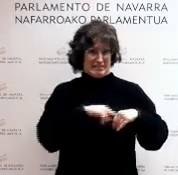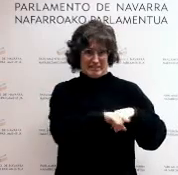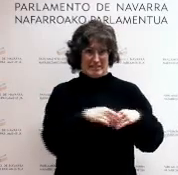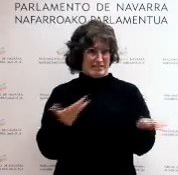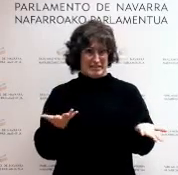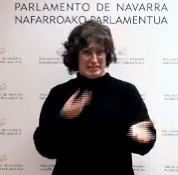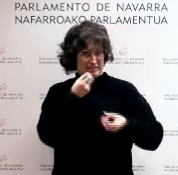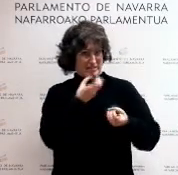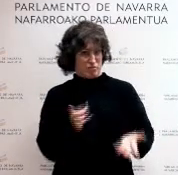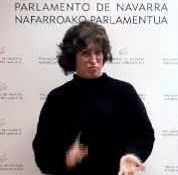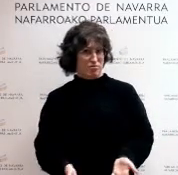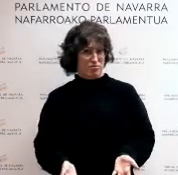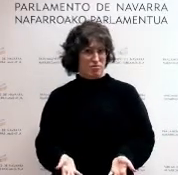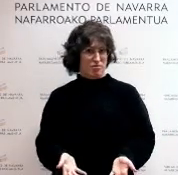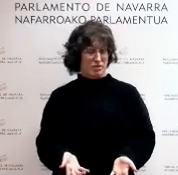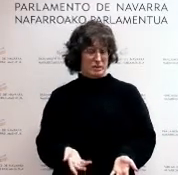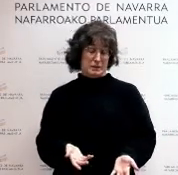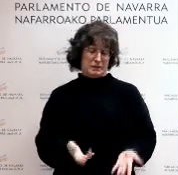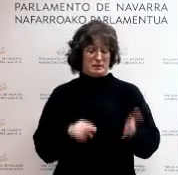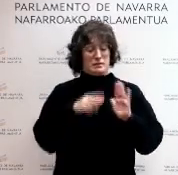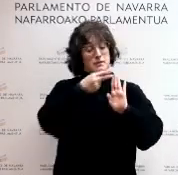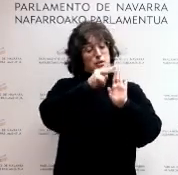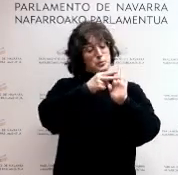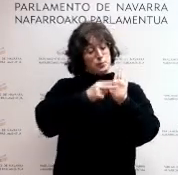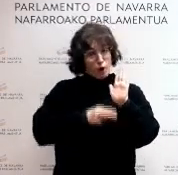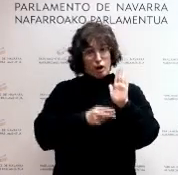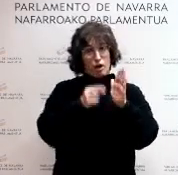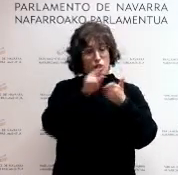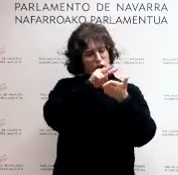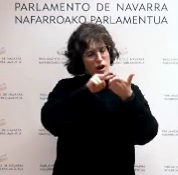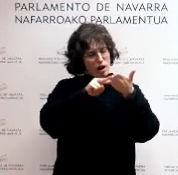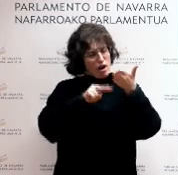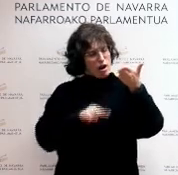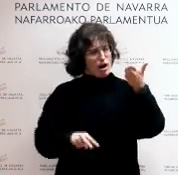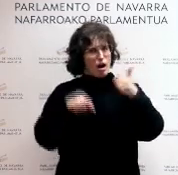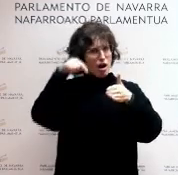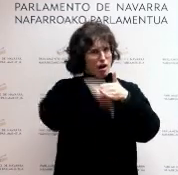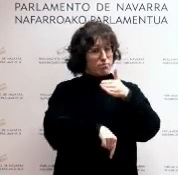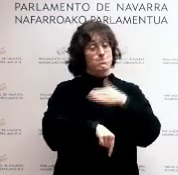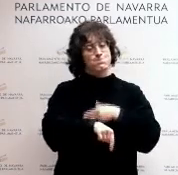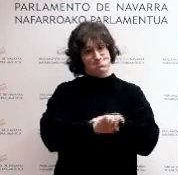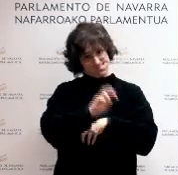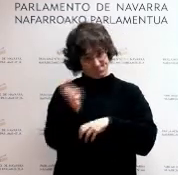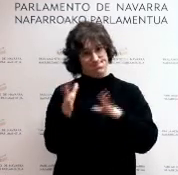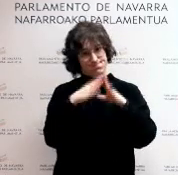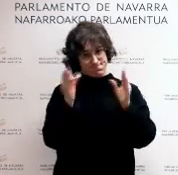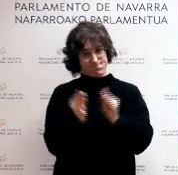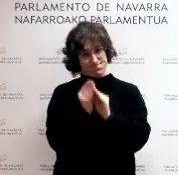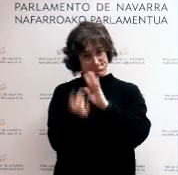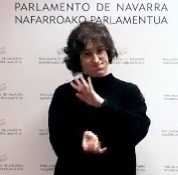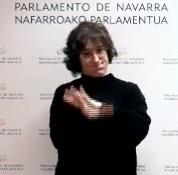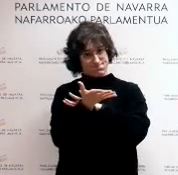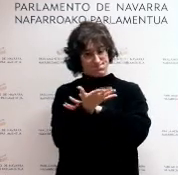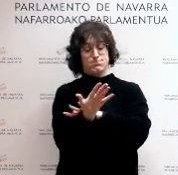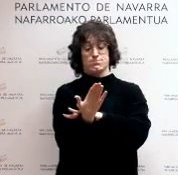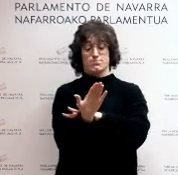Si profundizamos un poco más en la lectura de estas modificaciones, llegamos a otra conclusión, que también nos engañan cuando dicen